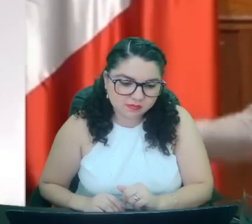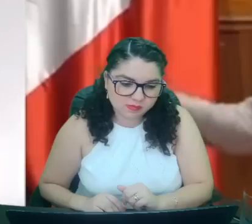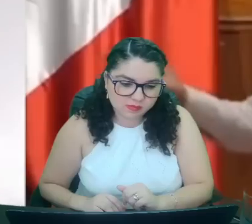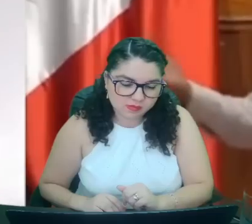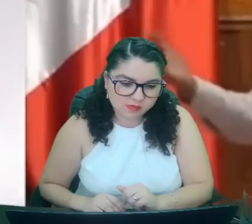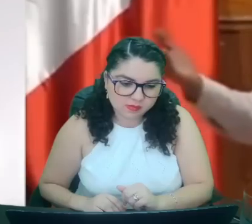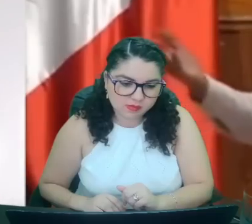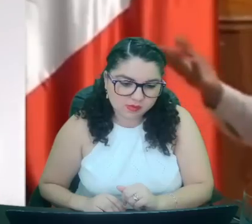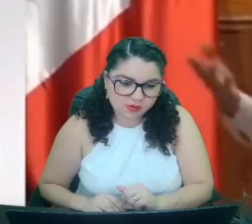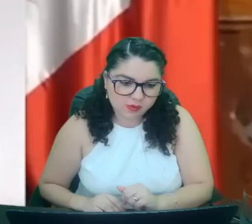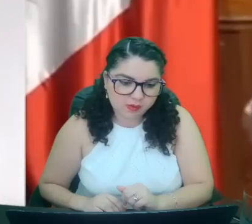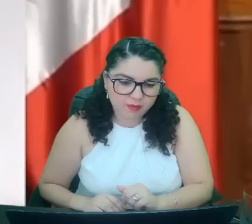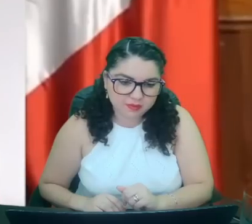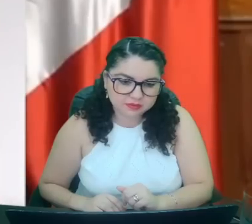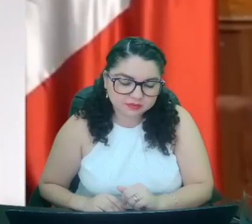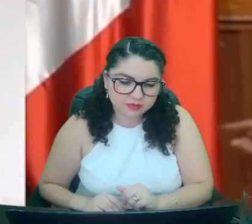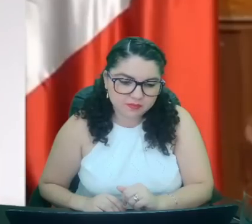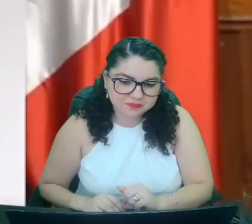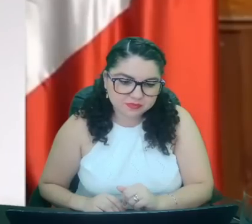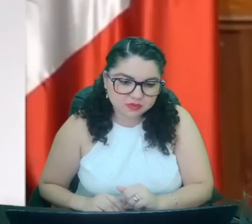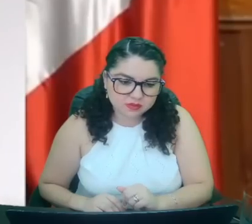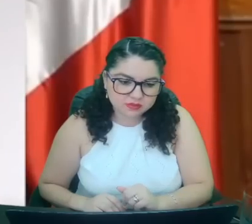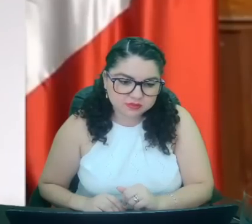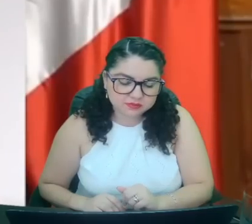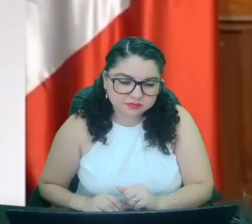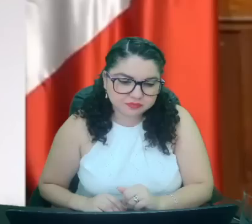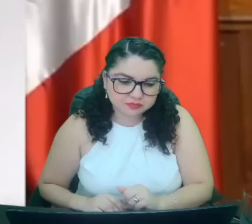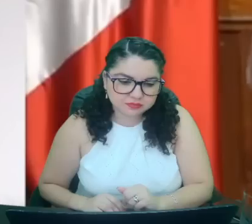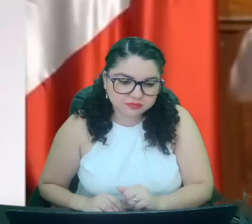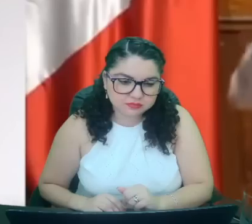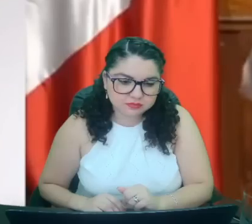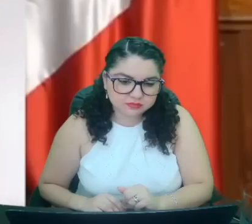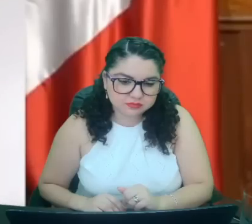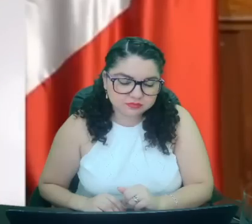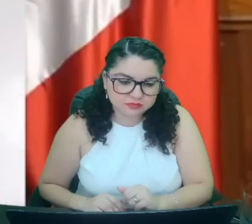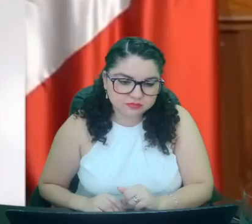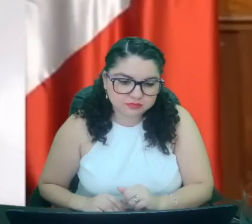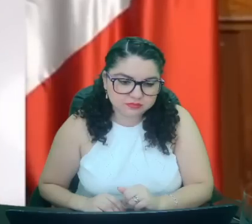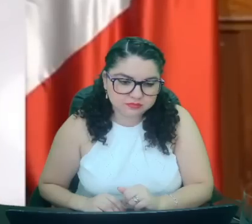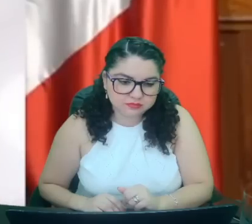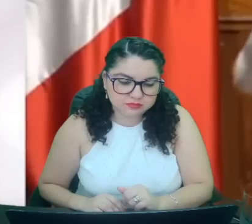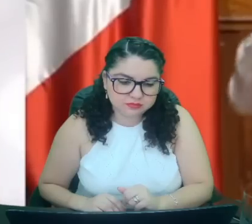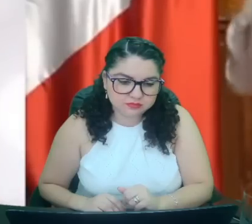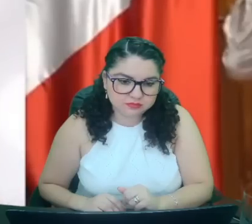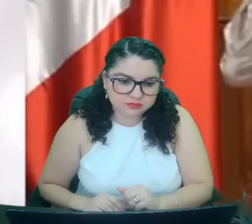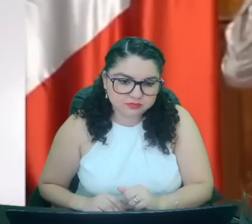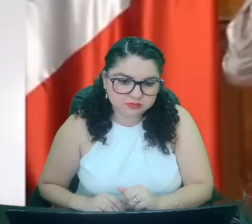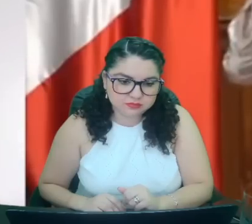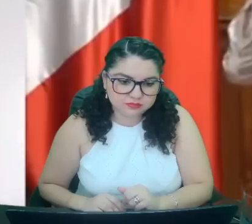corrompió? Pues, entonces se preguntó, bueno, pero ustedes son periodistas, por eso, tu sospecha es de que yo